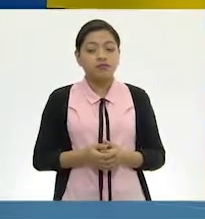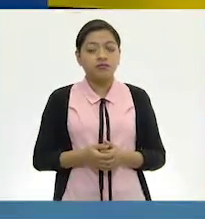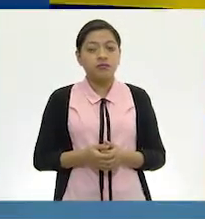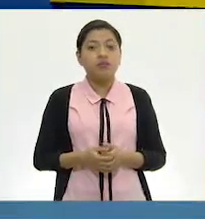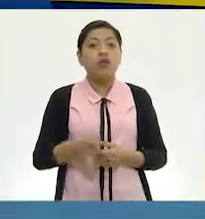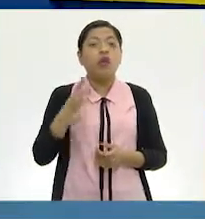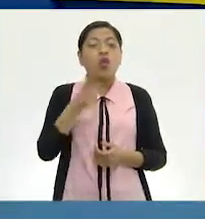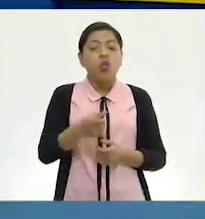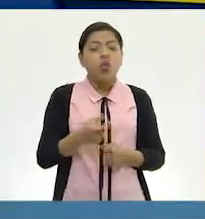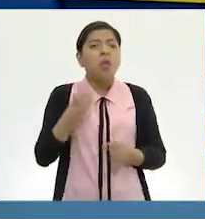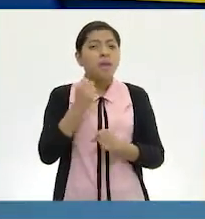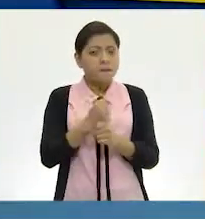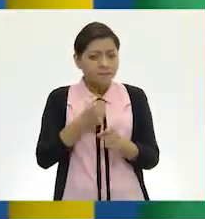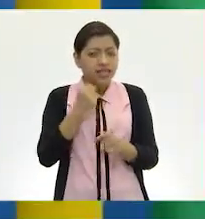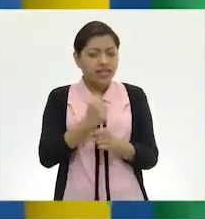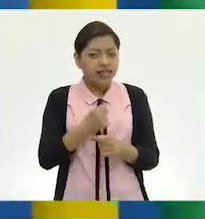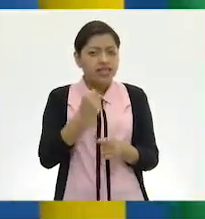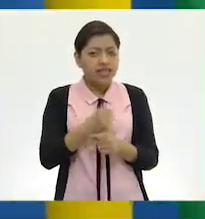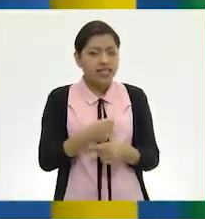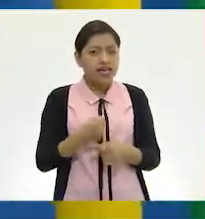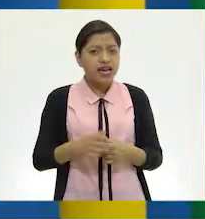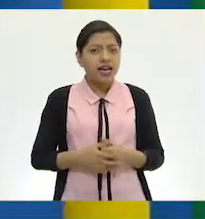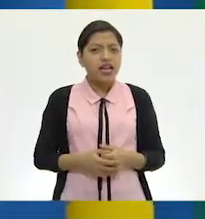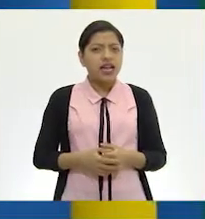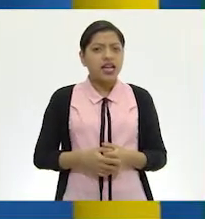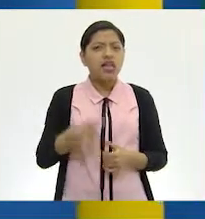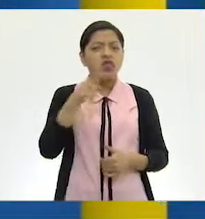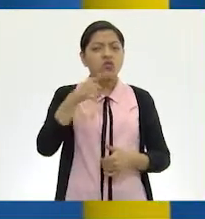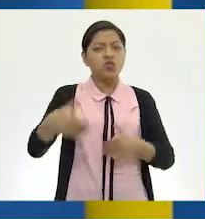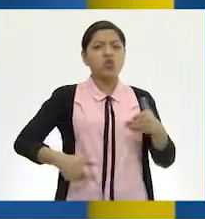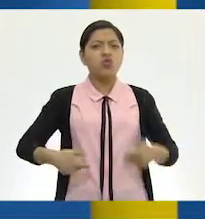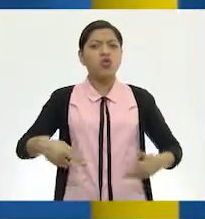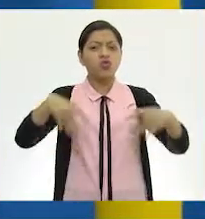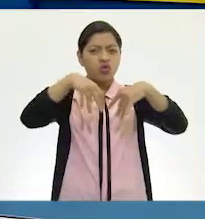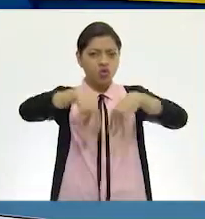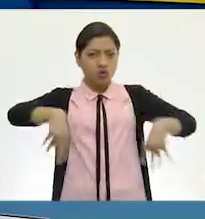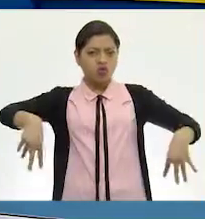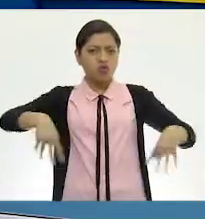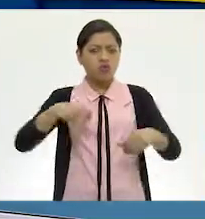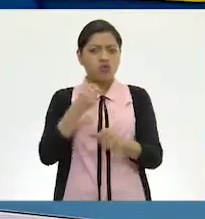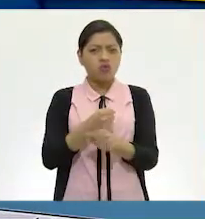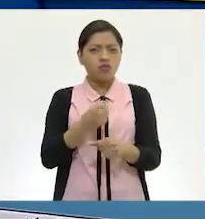Está ensayando, esto es un ensayo. Es un tipo de teatro de ensayo, ¿no? ¿Verdad? Lo está ensayando.